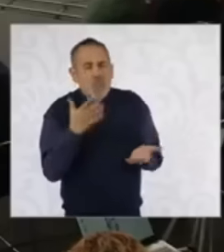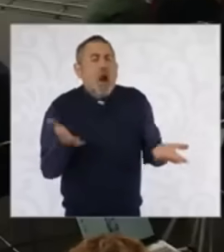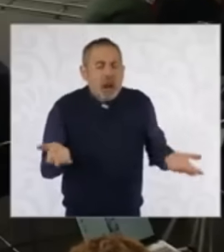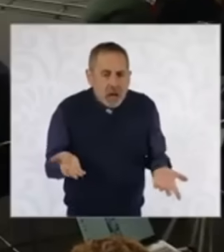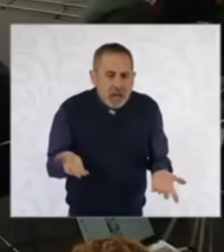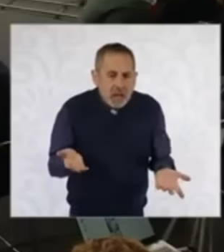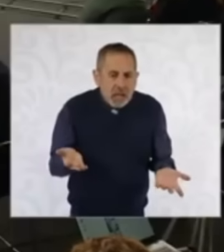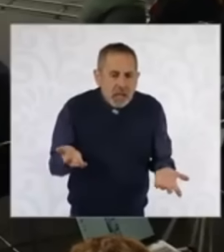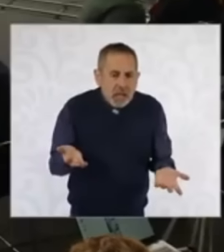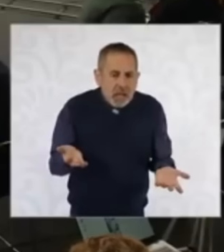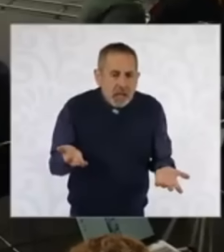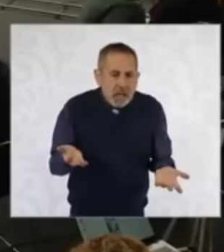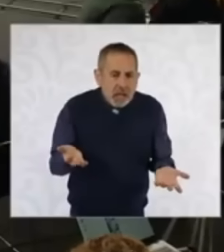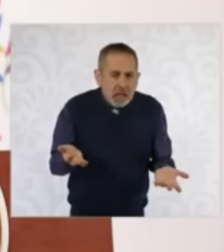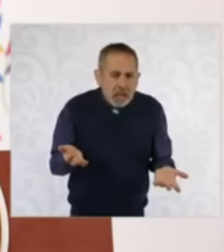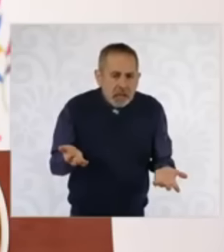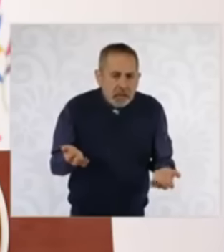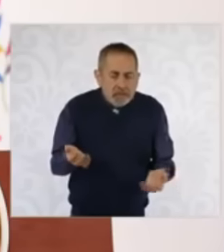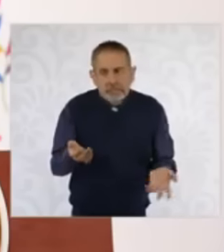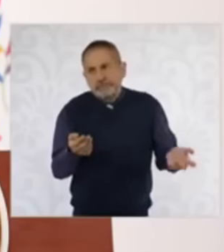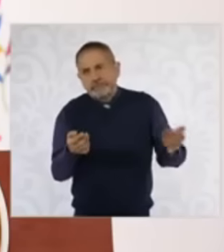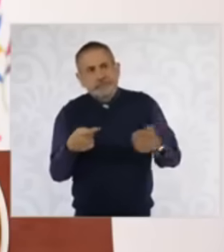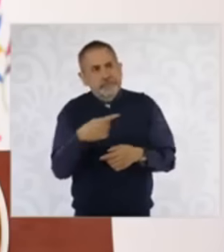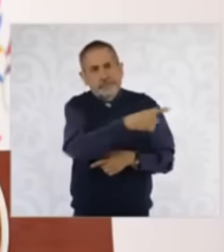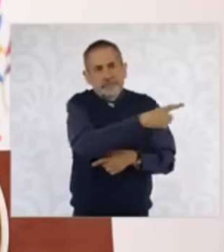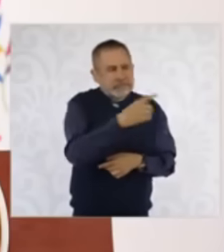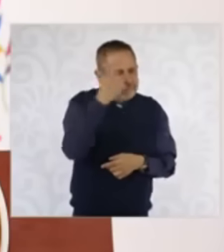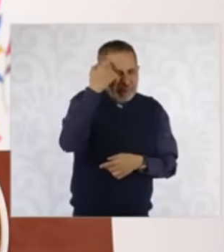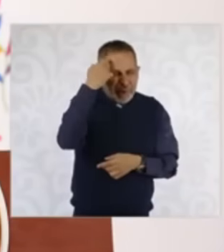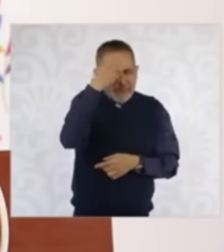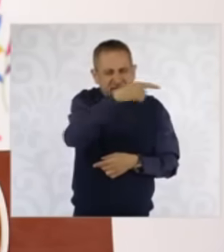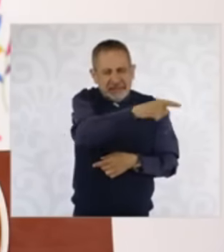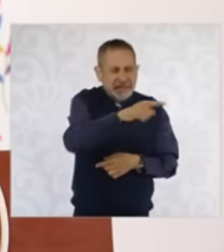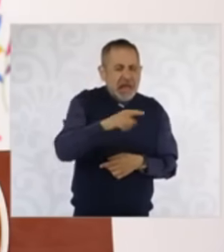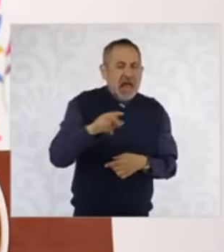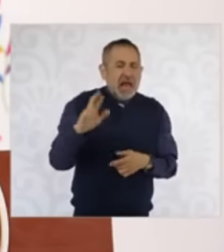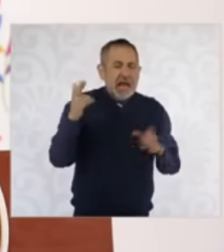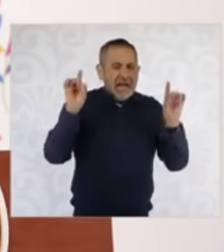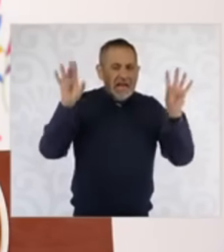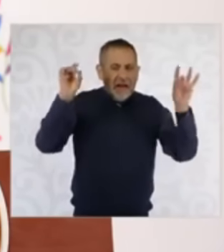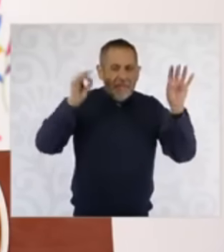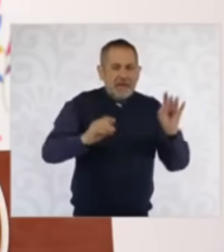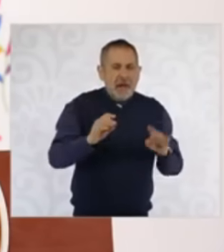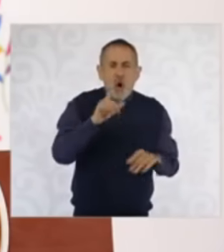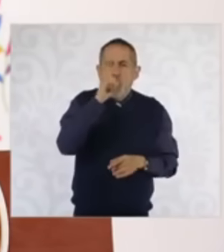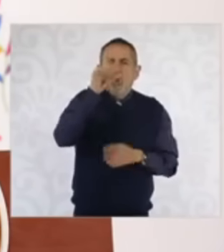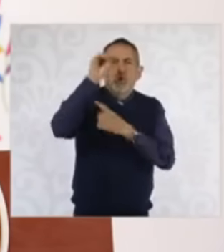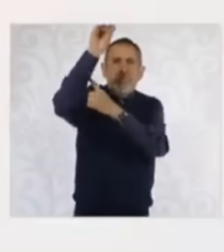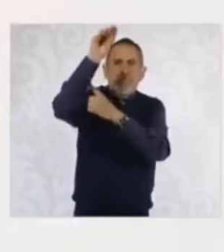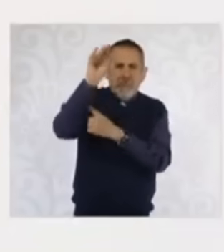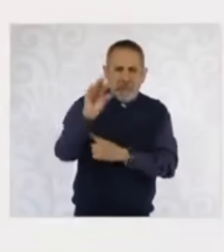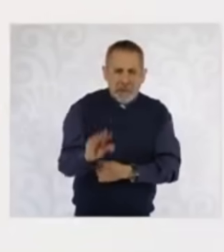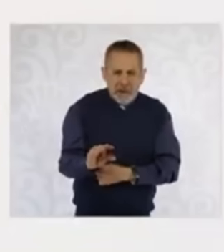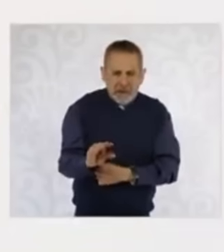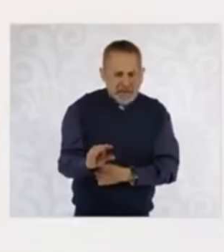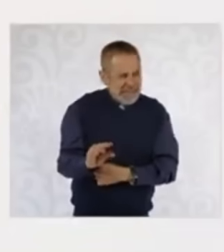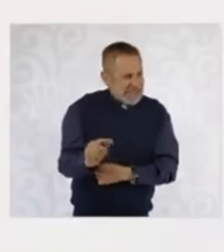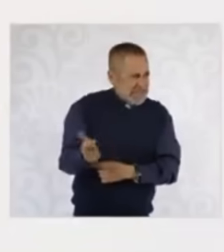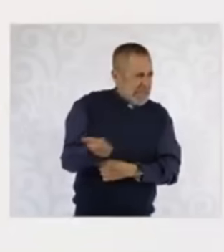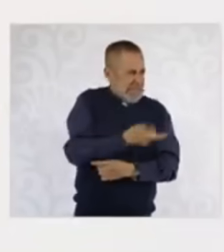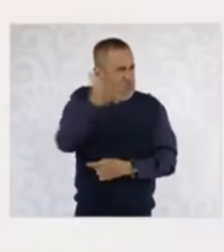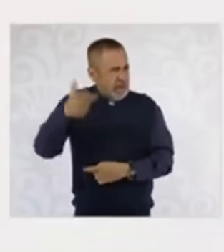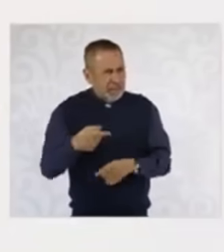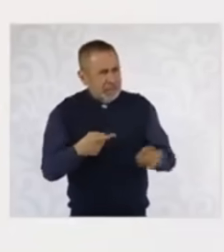el lomo por este país? Pero antes de entrarle de lleno al chisme, déjenme recordarles algo súper importante. ¡No sean gachos! ¡Denle me